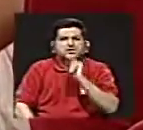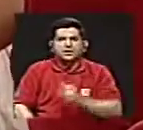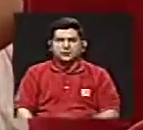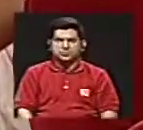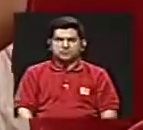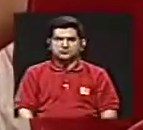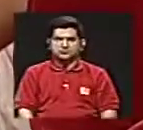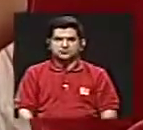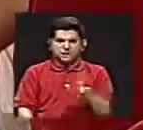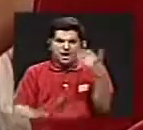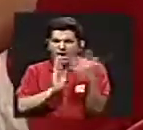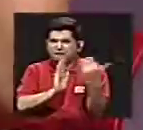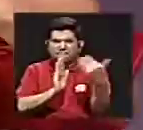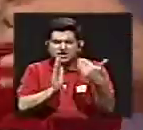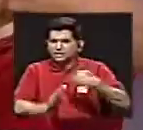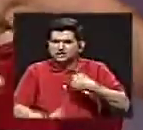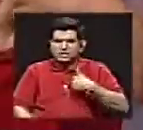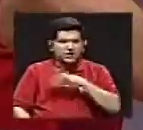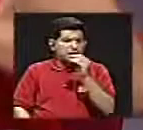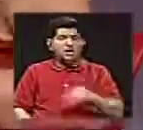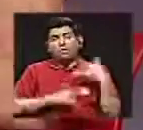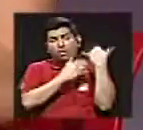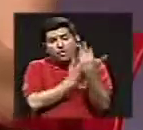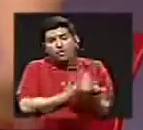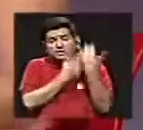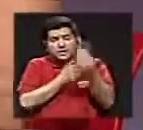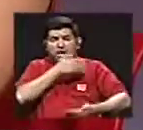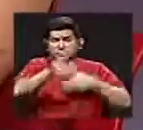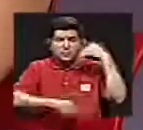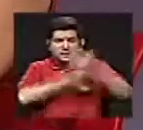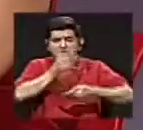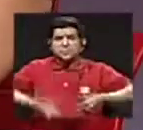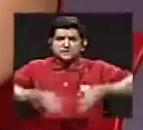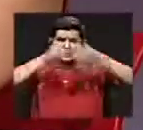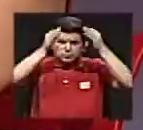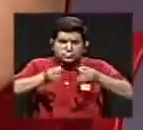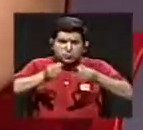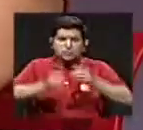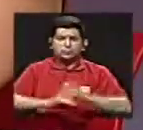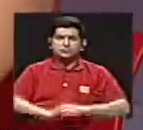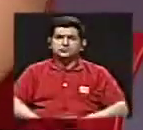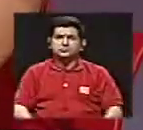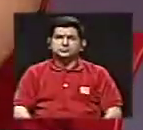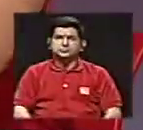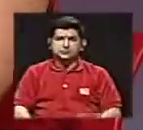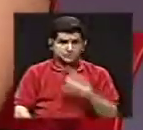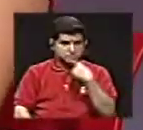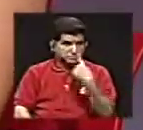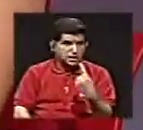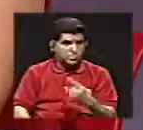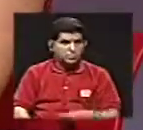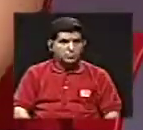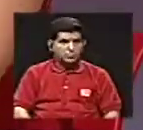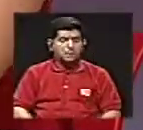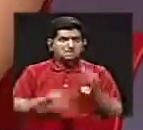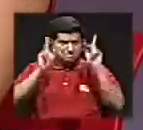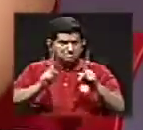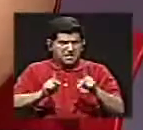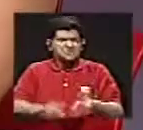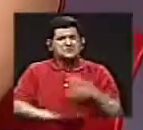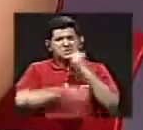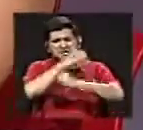están afectadas o que están haciendo fila para ir a audiencias judiciales? Me refiero a si es gente